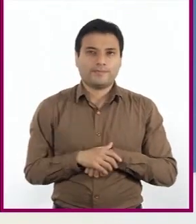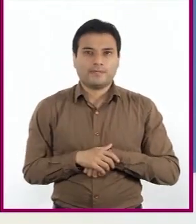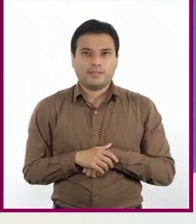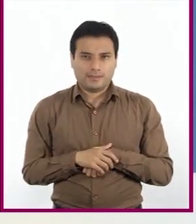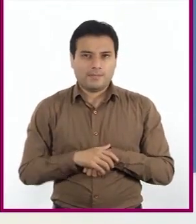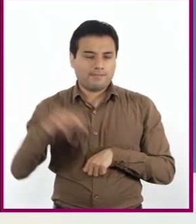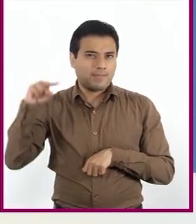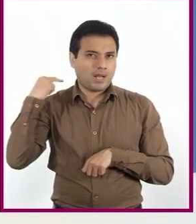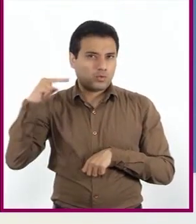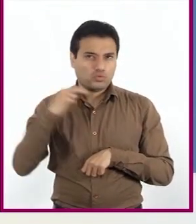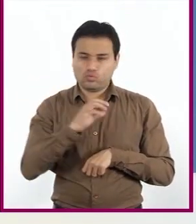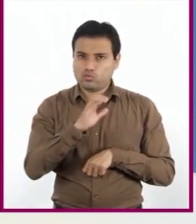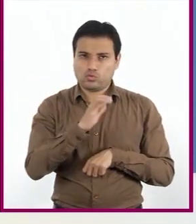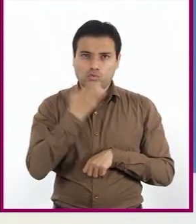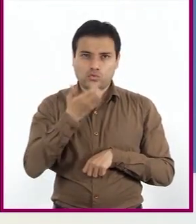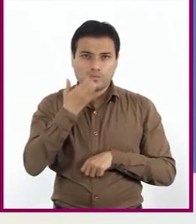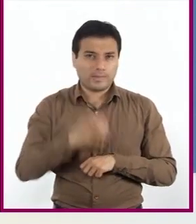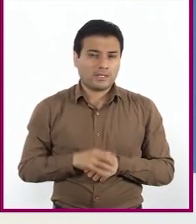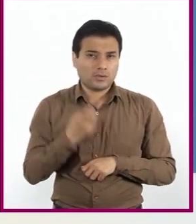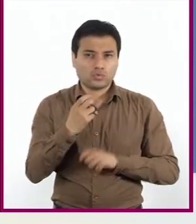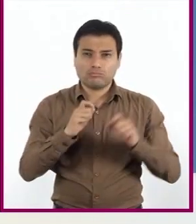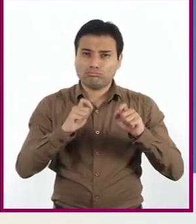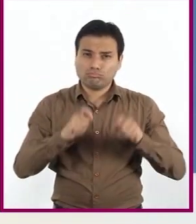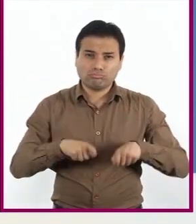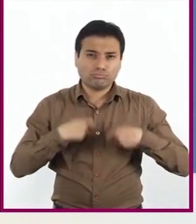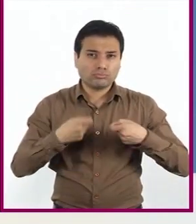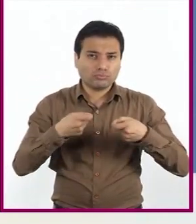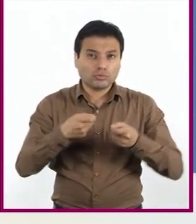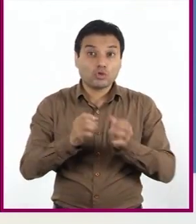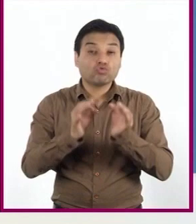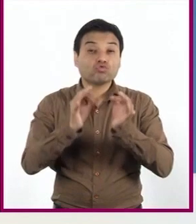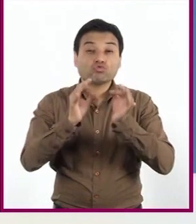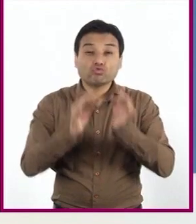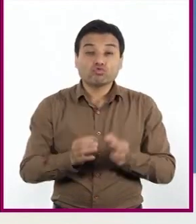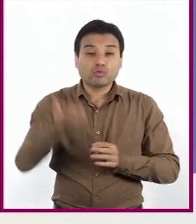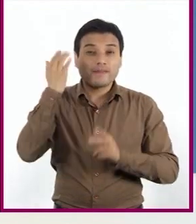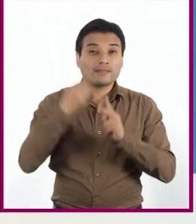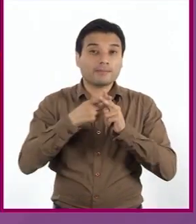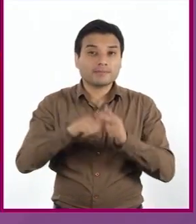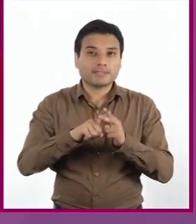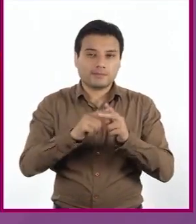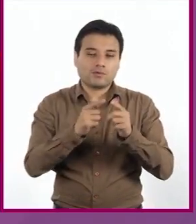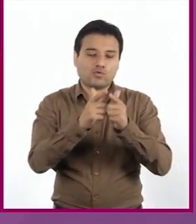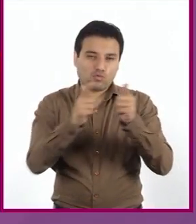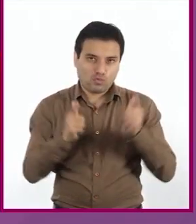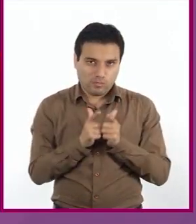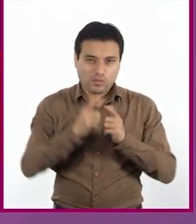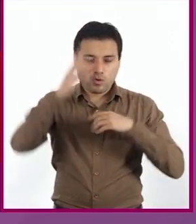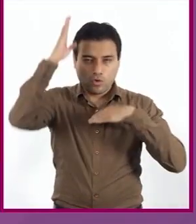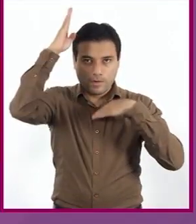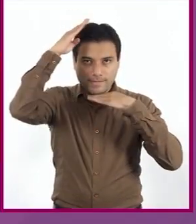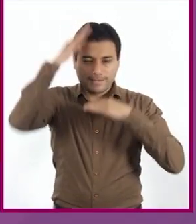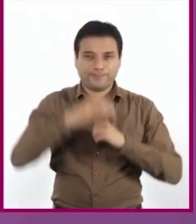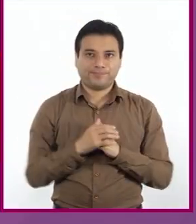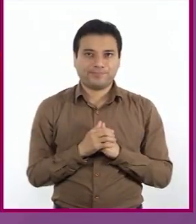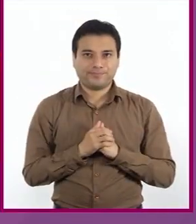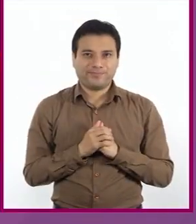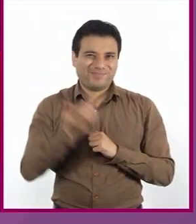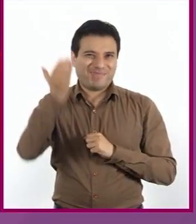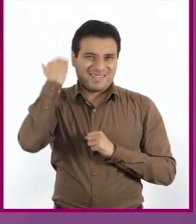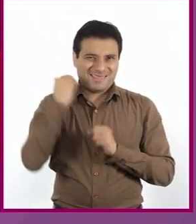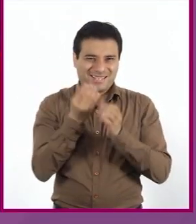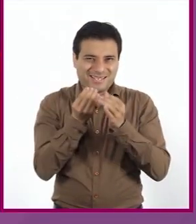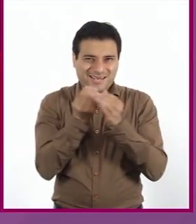larguísima influencia que encuentra su remoto origen en la civilización olmeca. La sesión